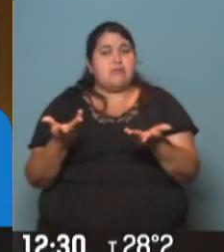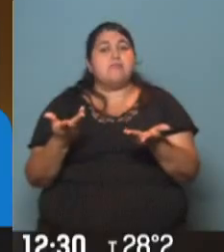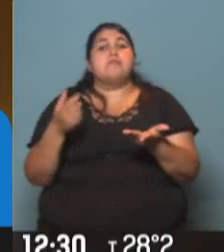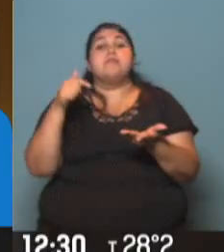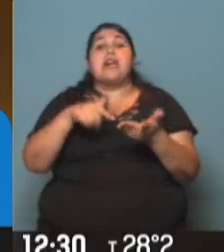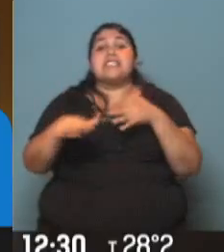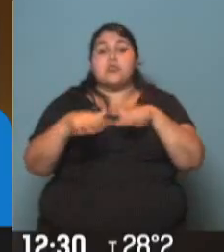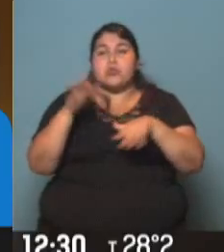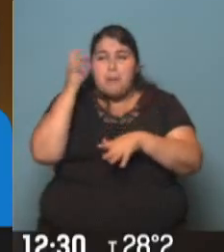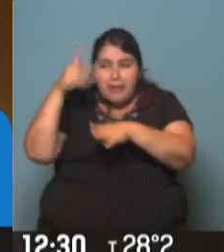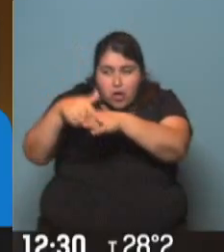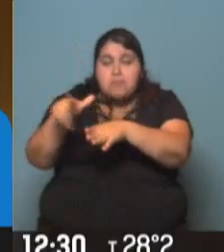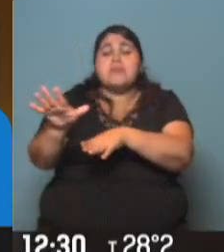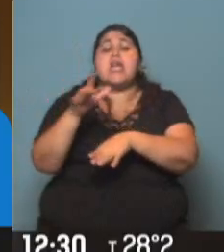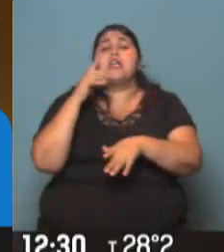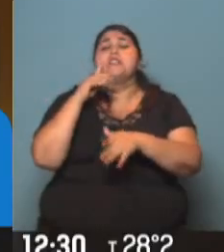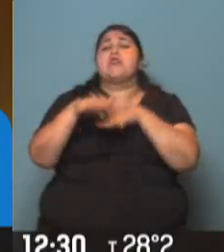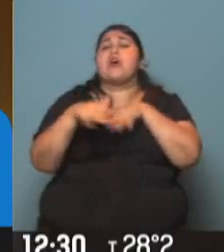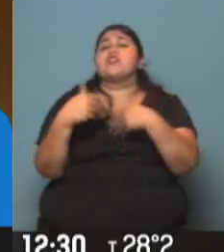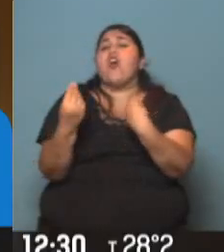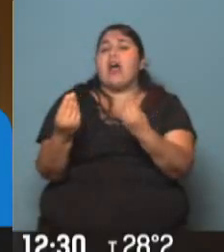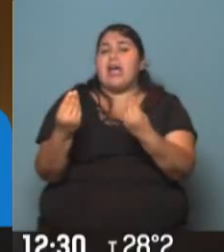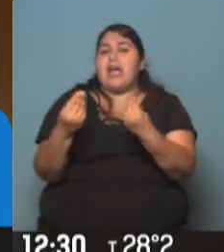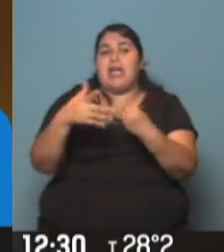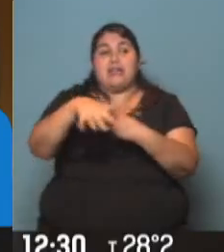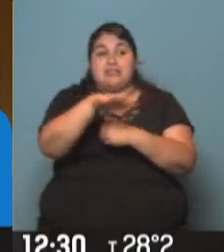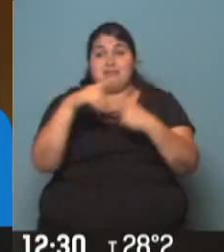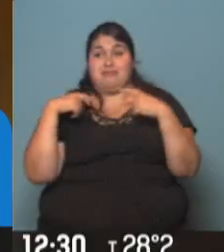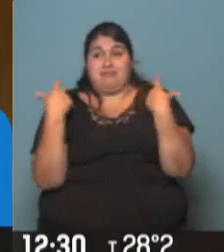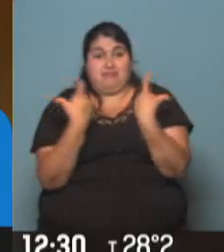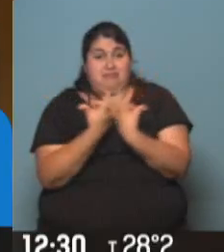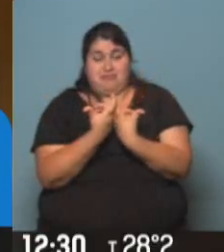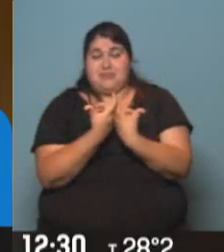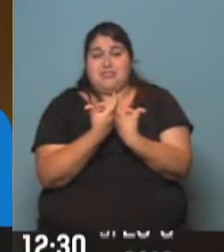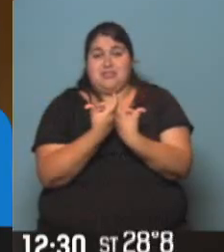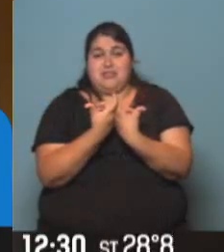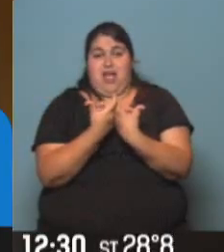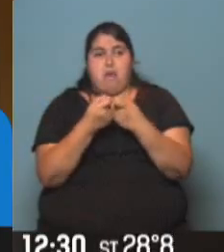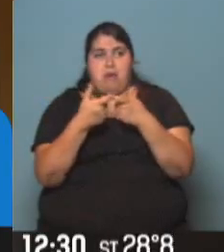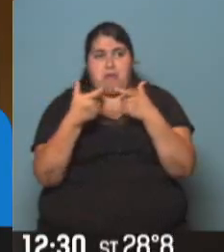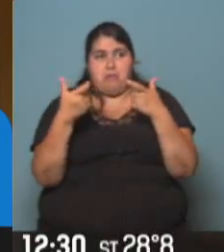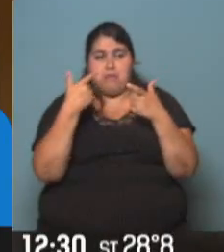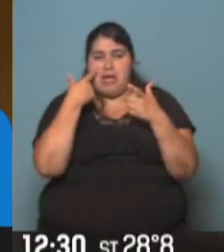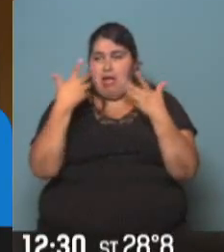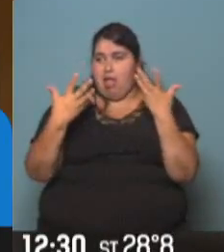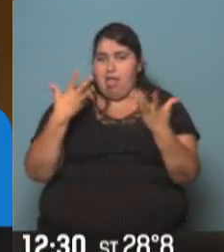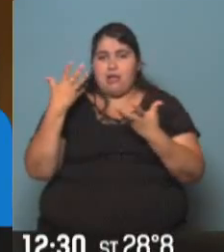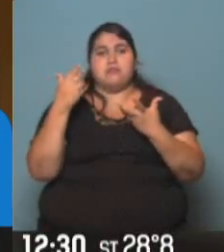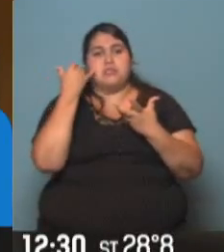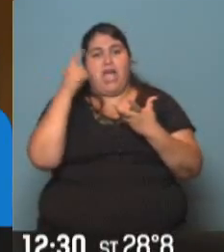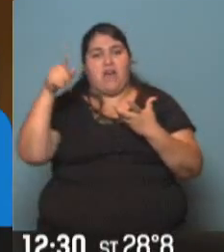sucede disculpando en lo que sucede a veces es que la respuesta sociales los ámbitos institucionales porque sea el